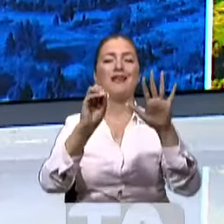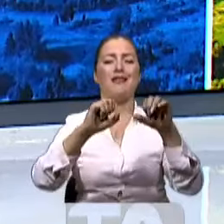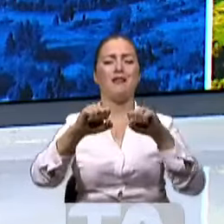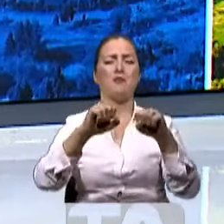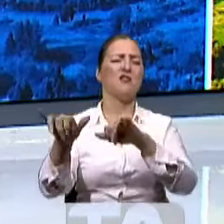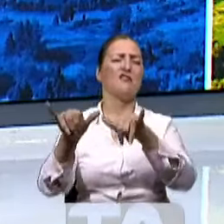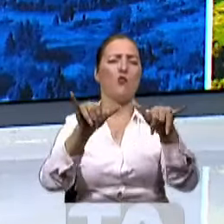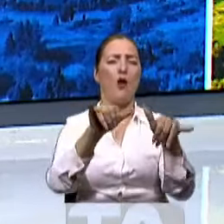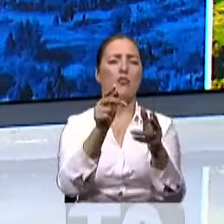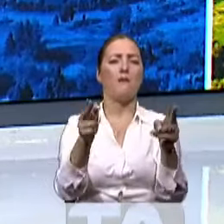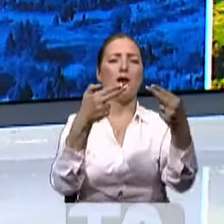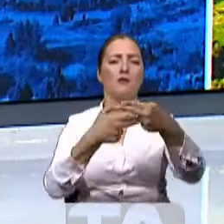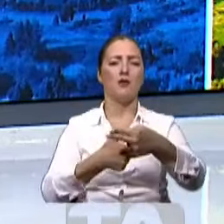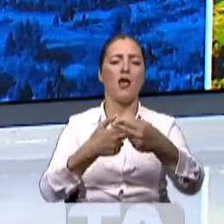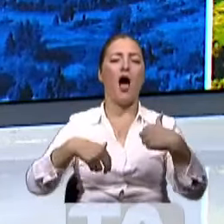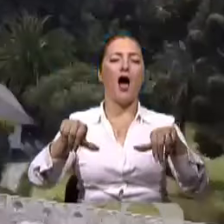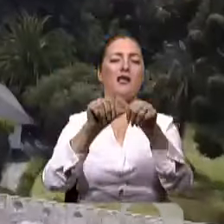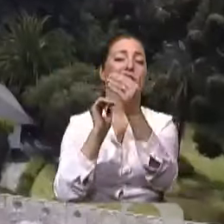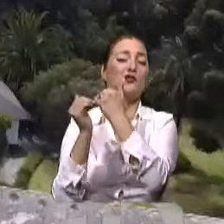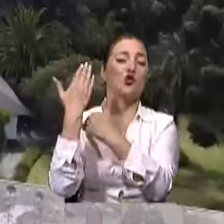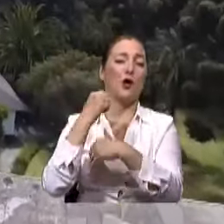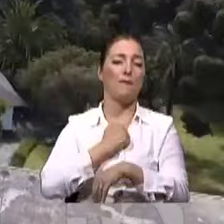similares en el Departamento de Áreas Históricas.